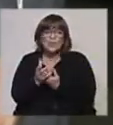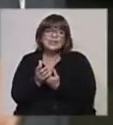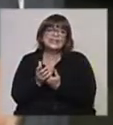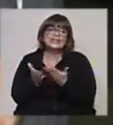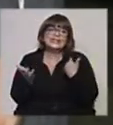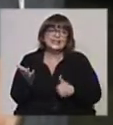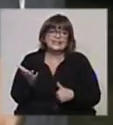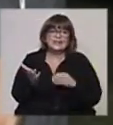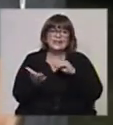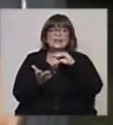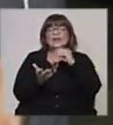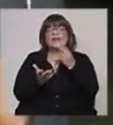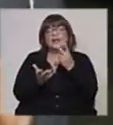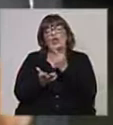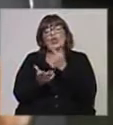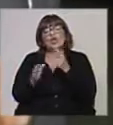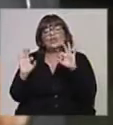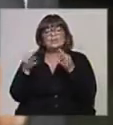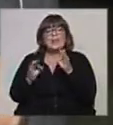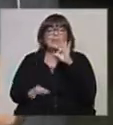lo perdimos,